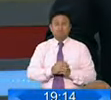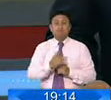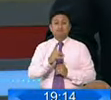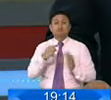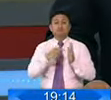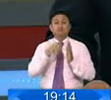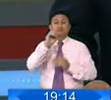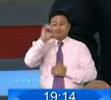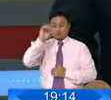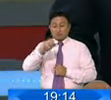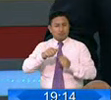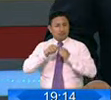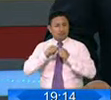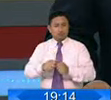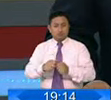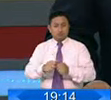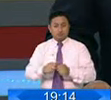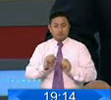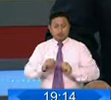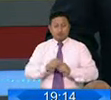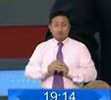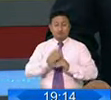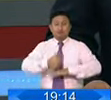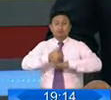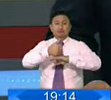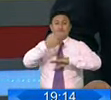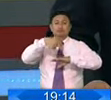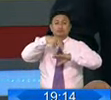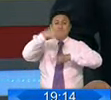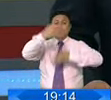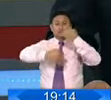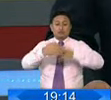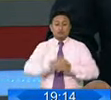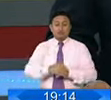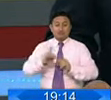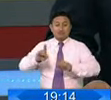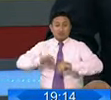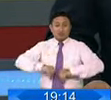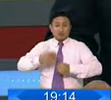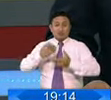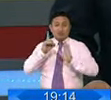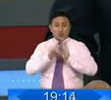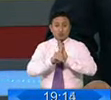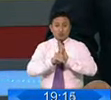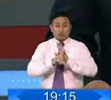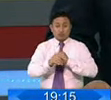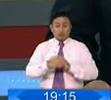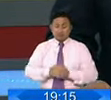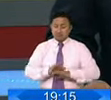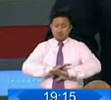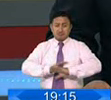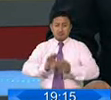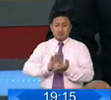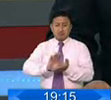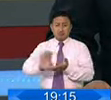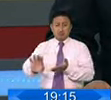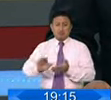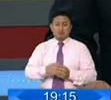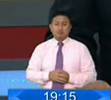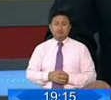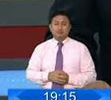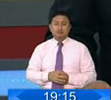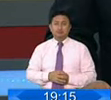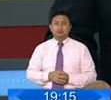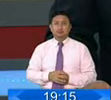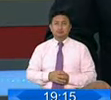aduanera sigue vigente una vez que la Corte Nacional de Justicia no dio paso a la demanda interpuesta por la Federación Nacional de Cámaras